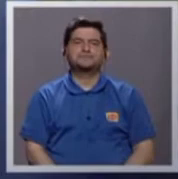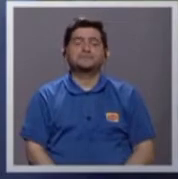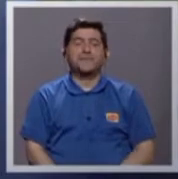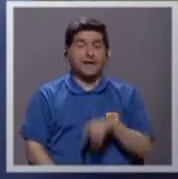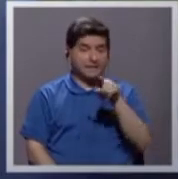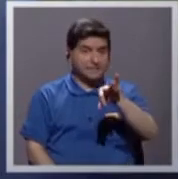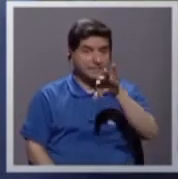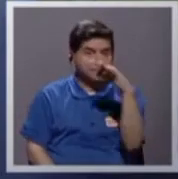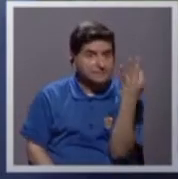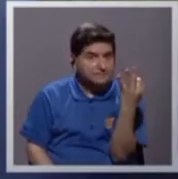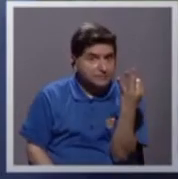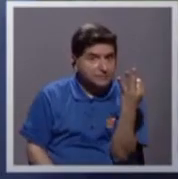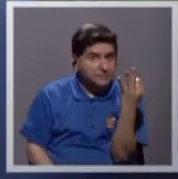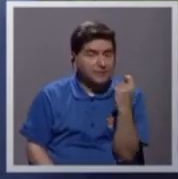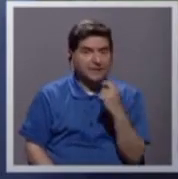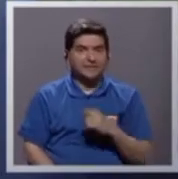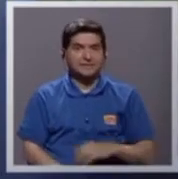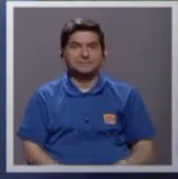manera que